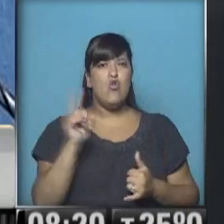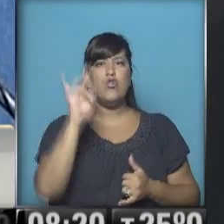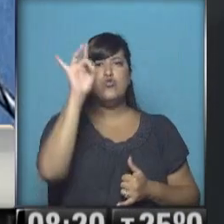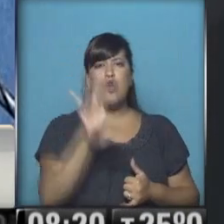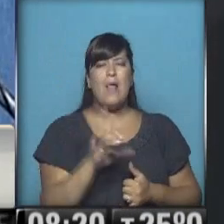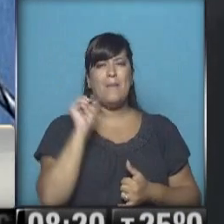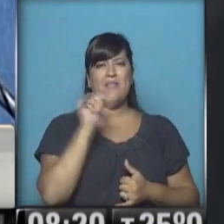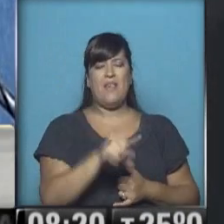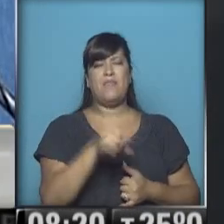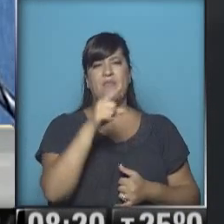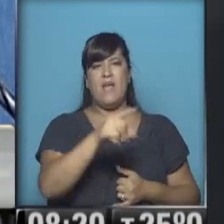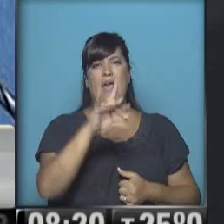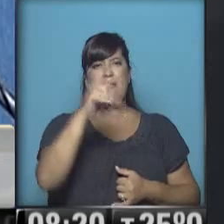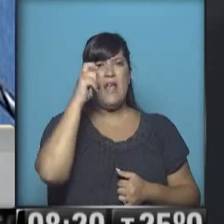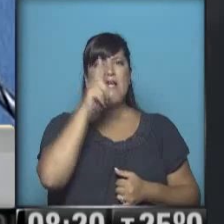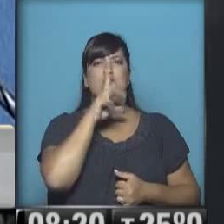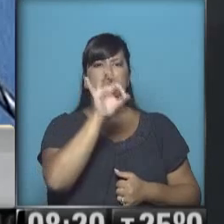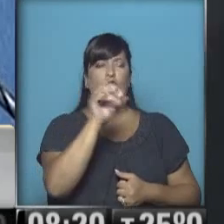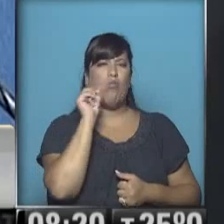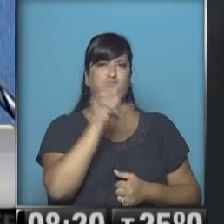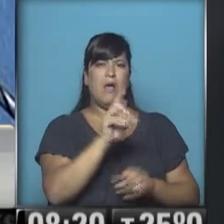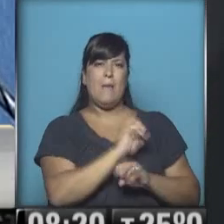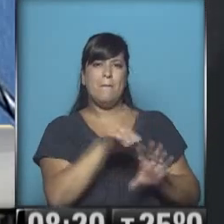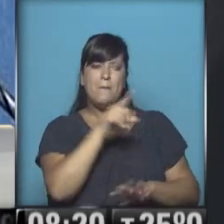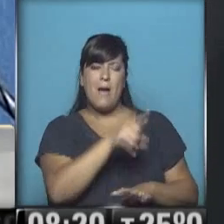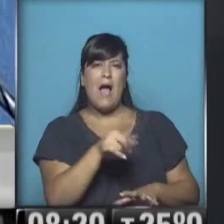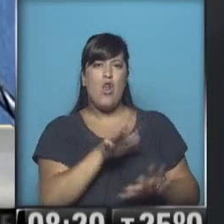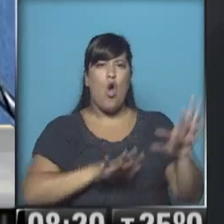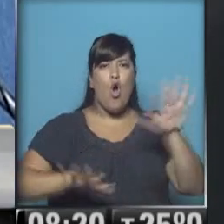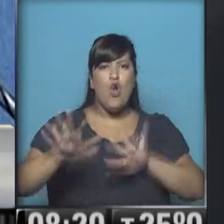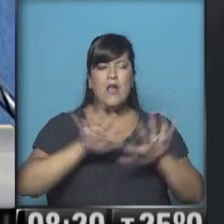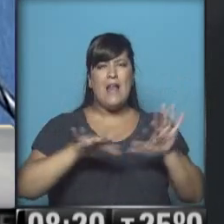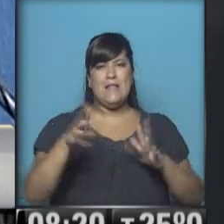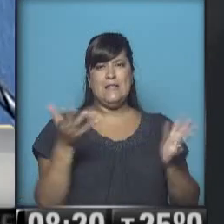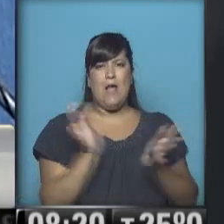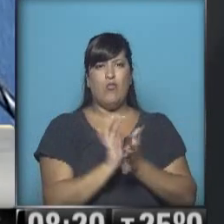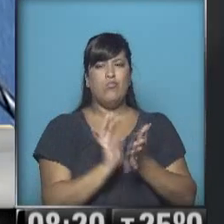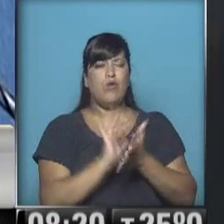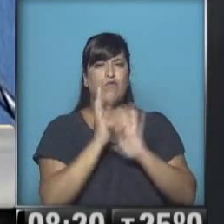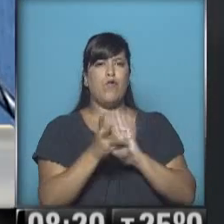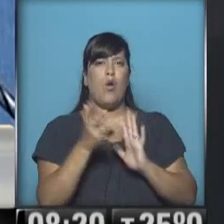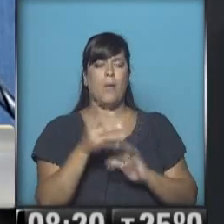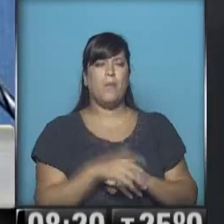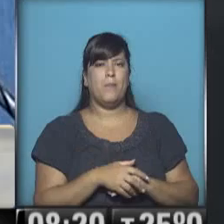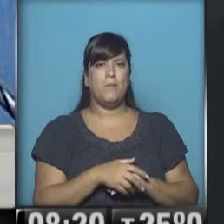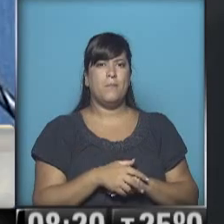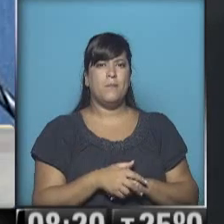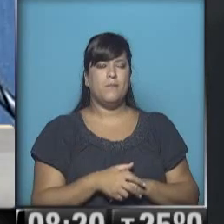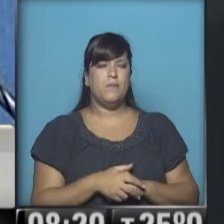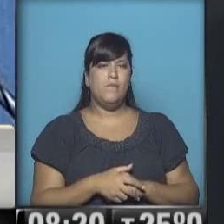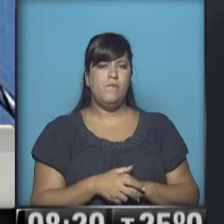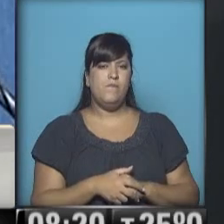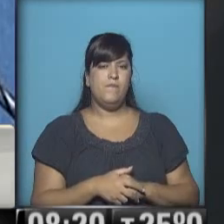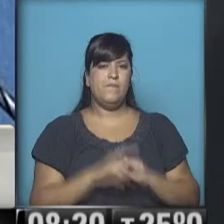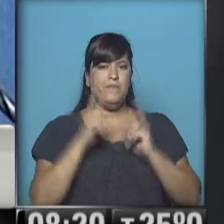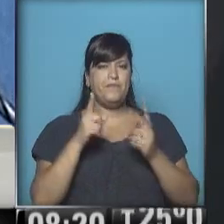se trata del delito, delitos complejos y organizados a nivel criminal en escala global, sino también el